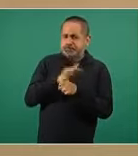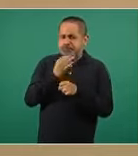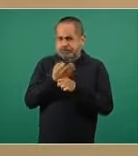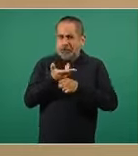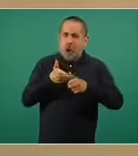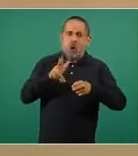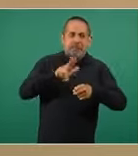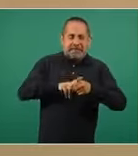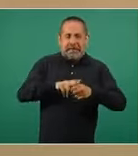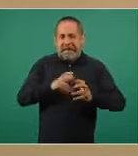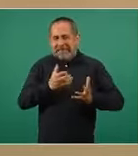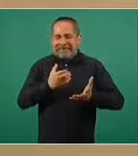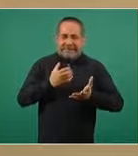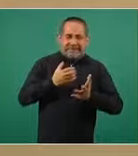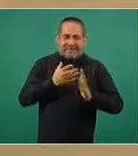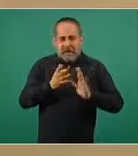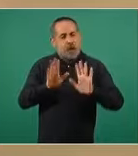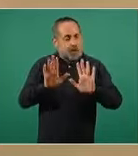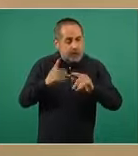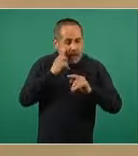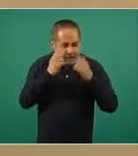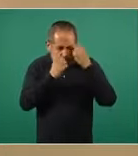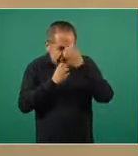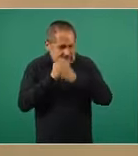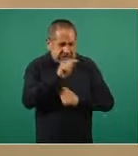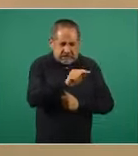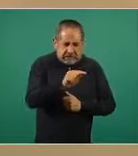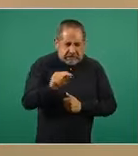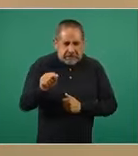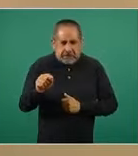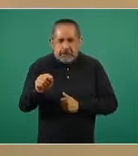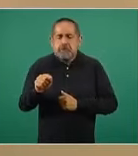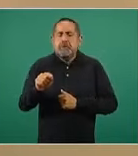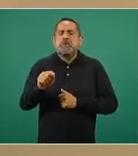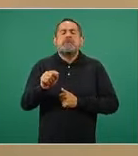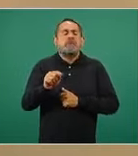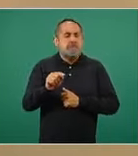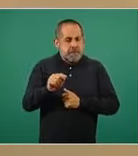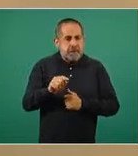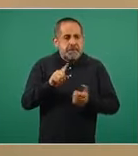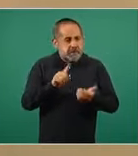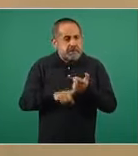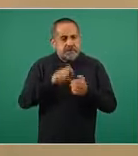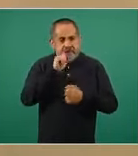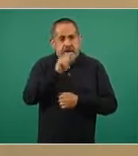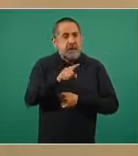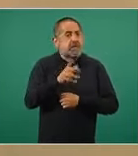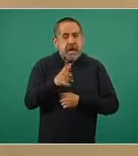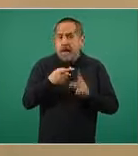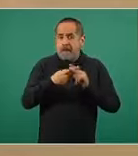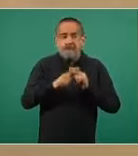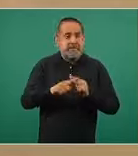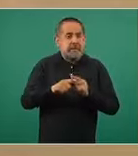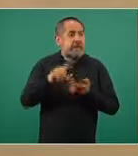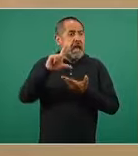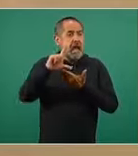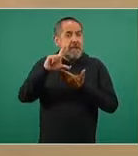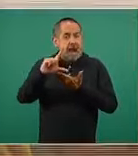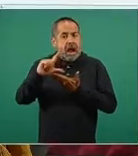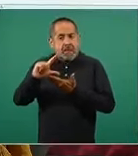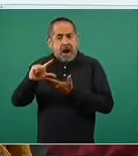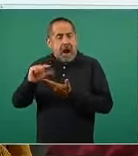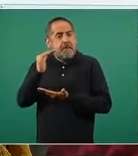análisis mucho más detallado a nivel local, podemos identificar claramente que también presentan un franco descenso en el nivel de